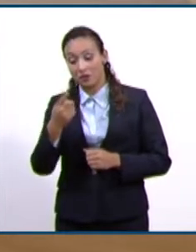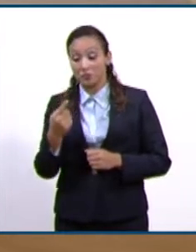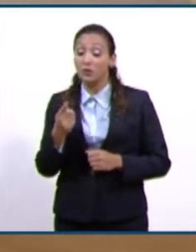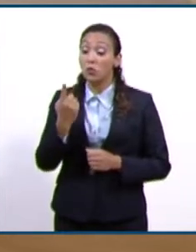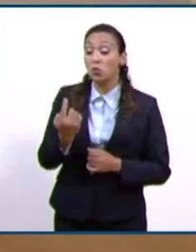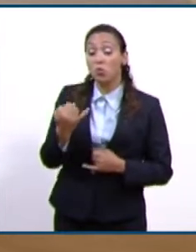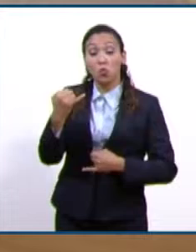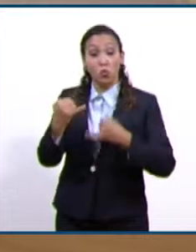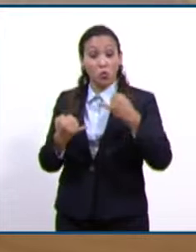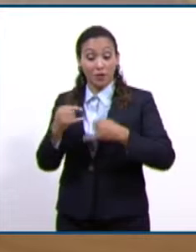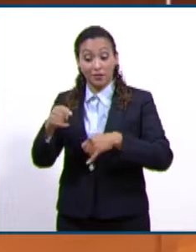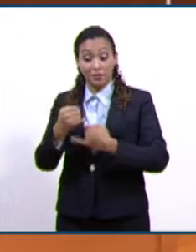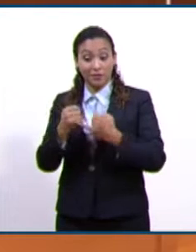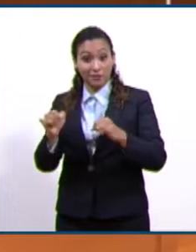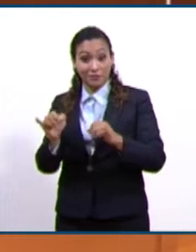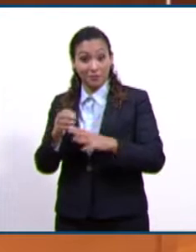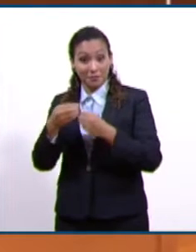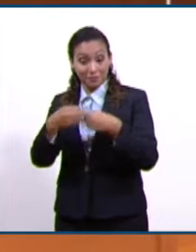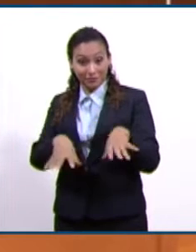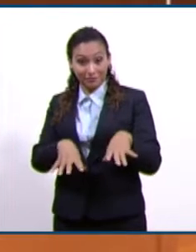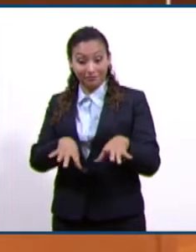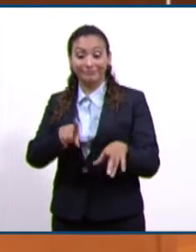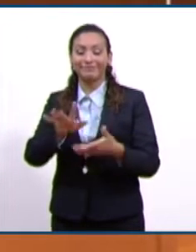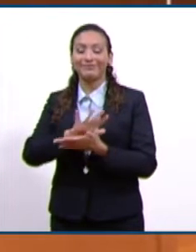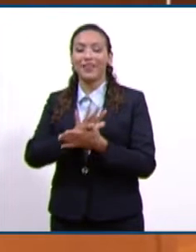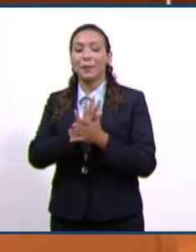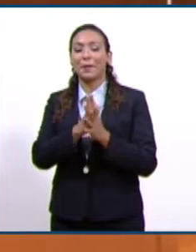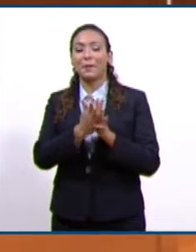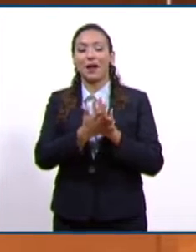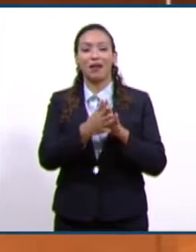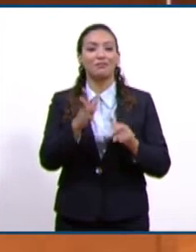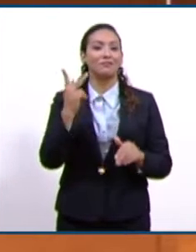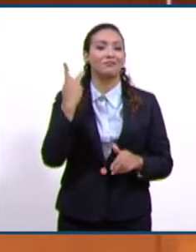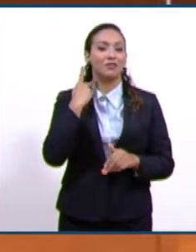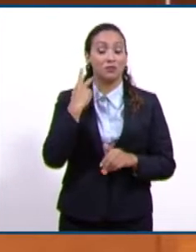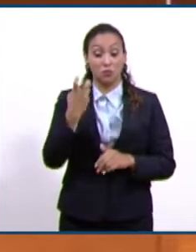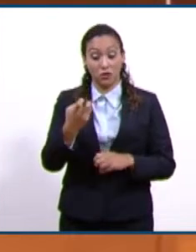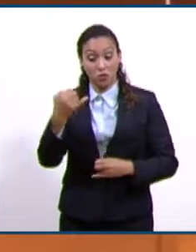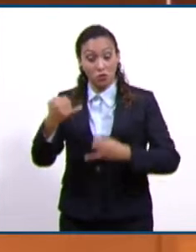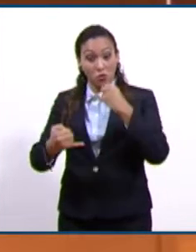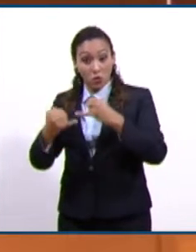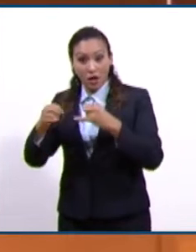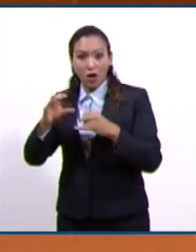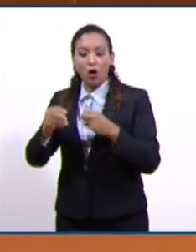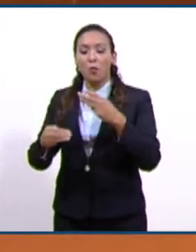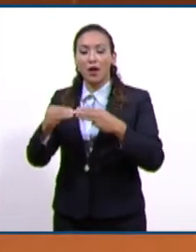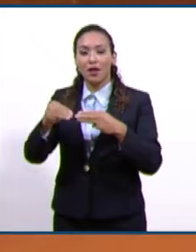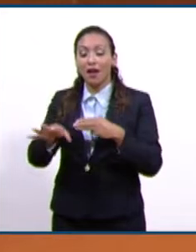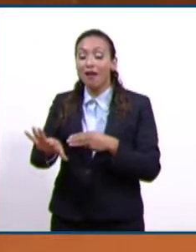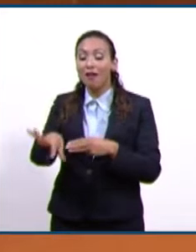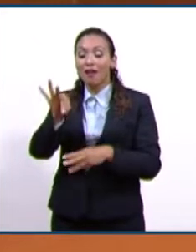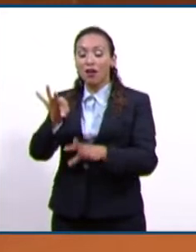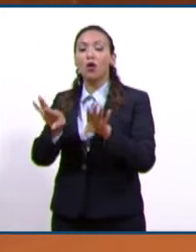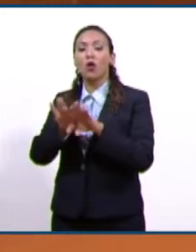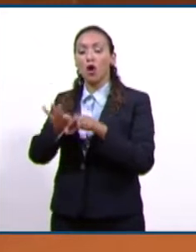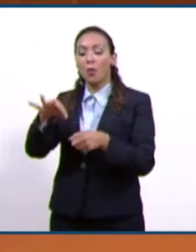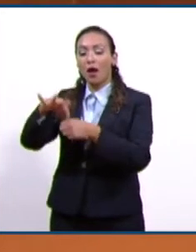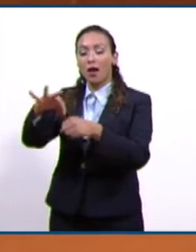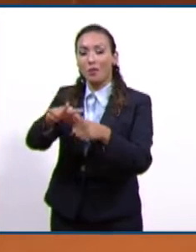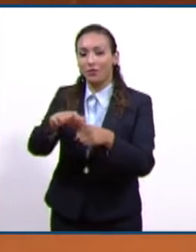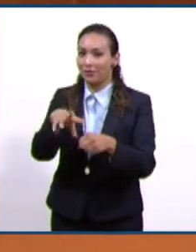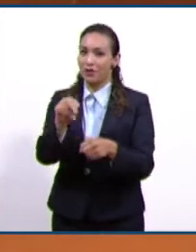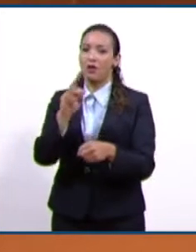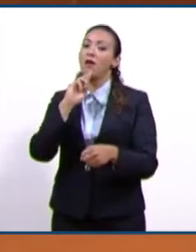su independencia, se convierte en político. Por este motivo, los jueces no deben ser designados a través del voto popular, toda vez que